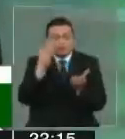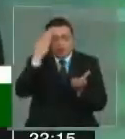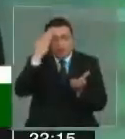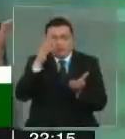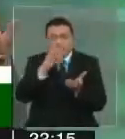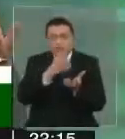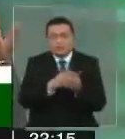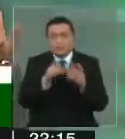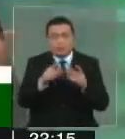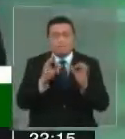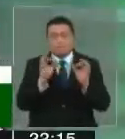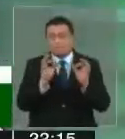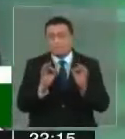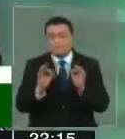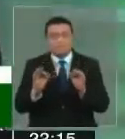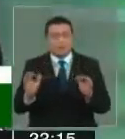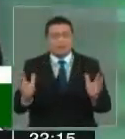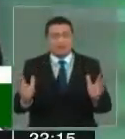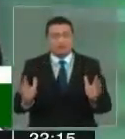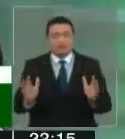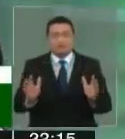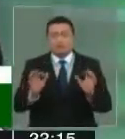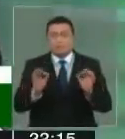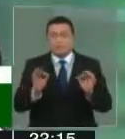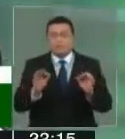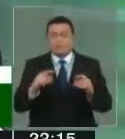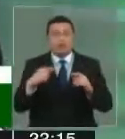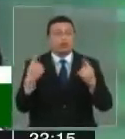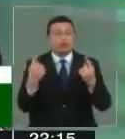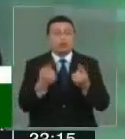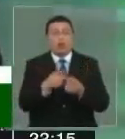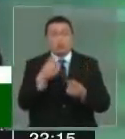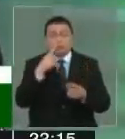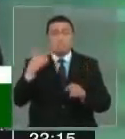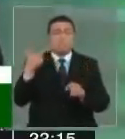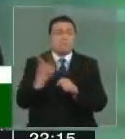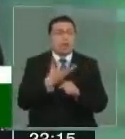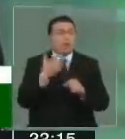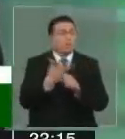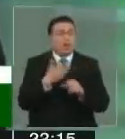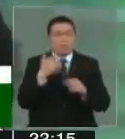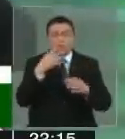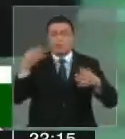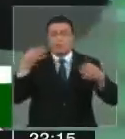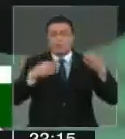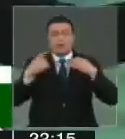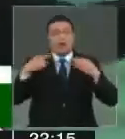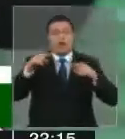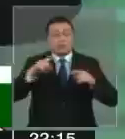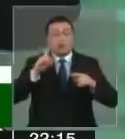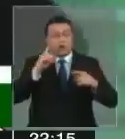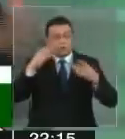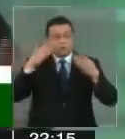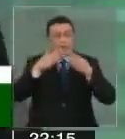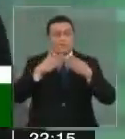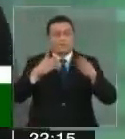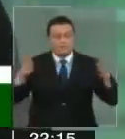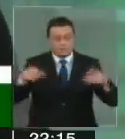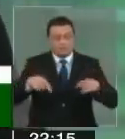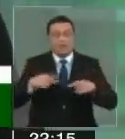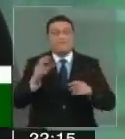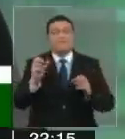pero perfecto. O sea, todos los malos augurios, la tormenta era que estaba abriendo la posibilidad de esta